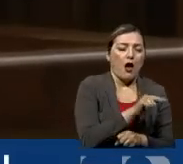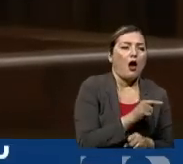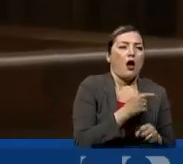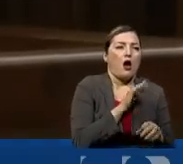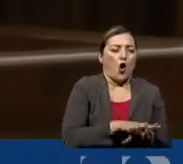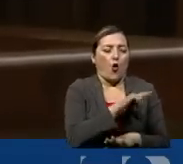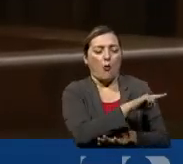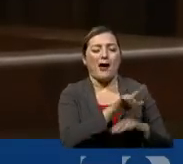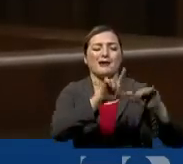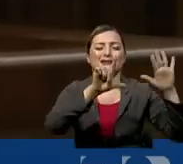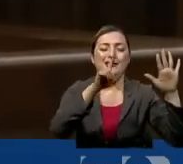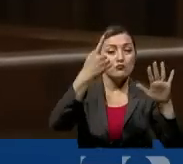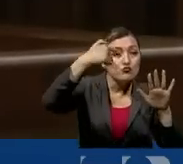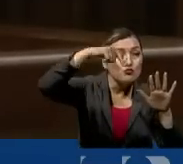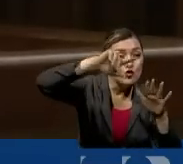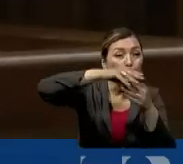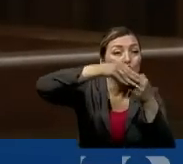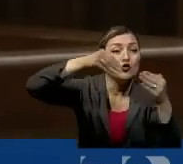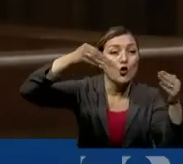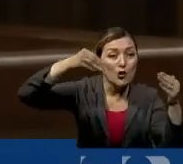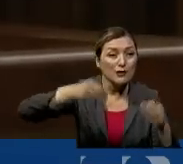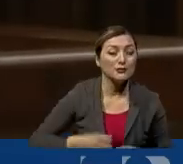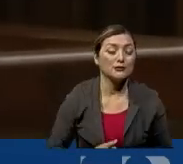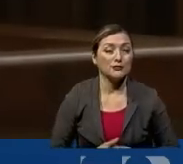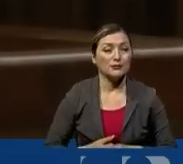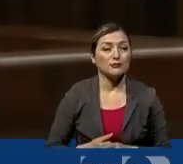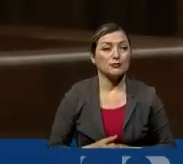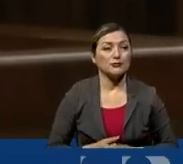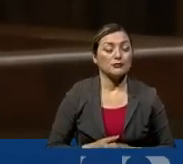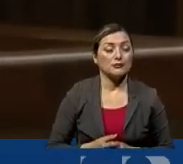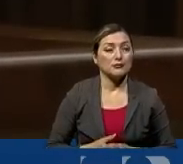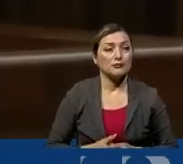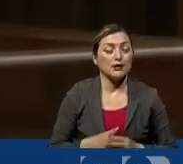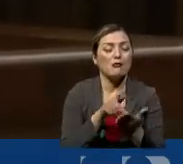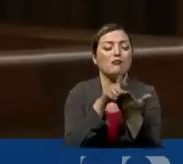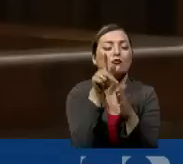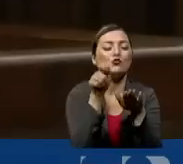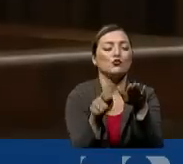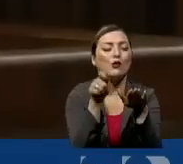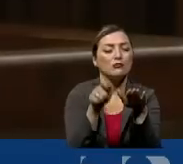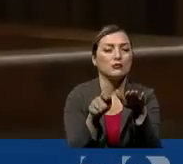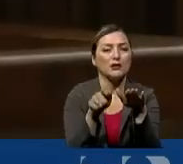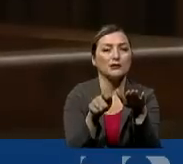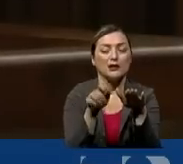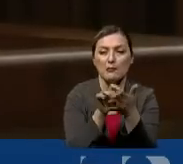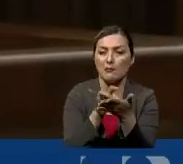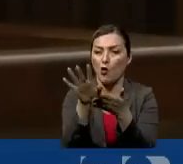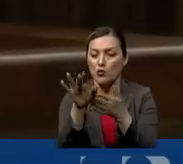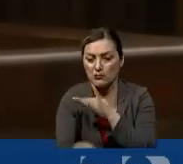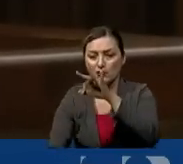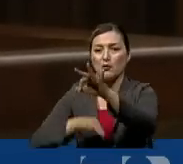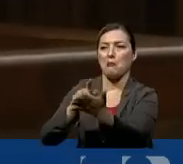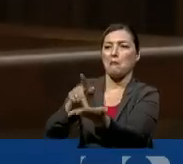a 7 millones de dólares para pagar a jueces que fueron restituidos y que